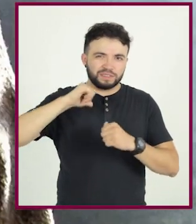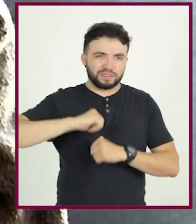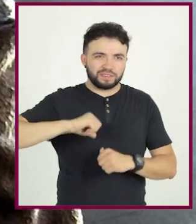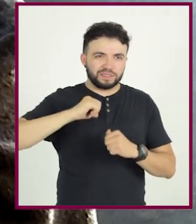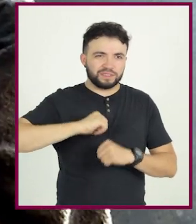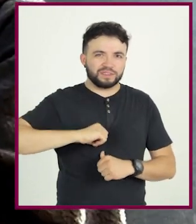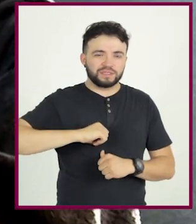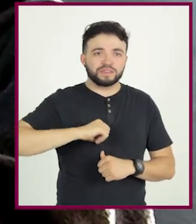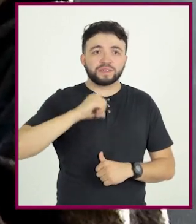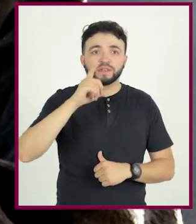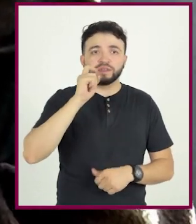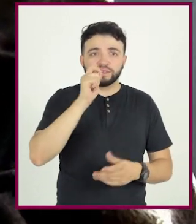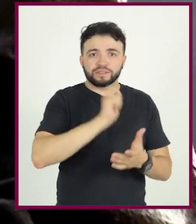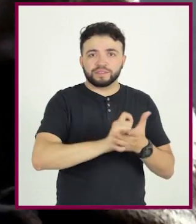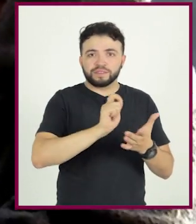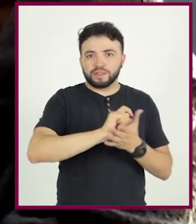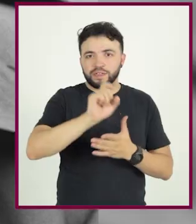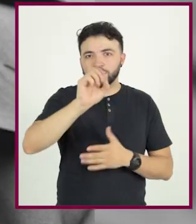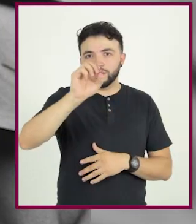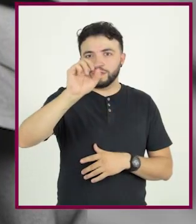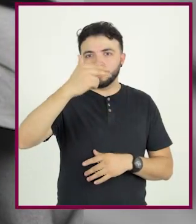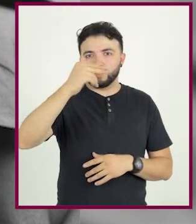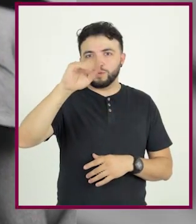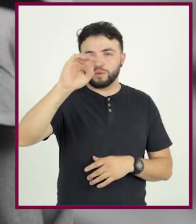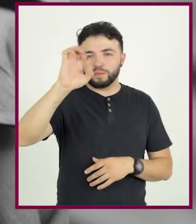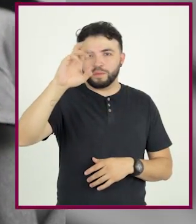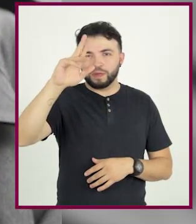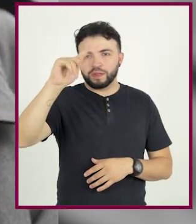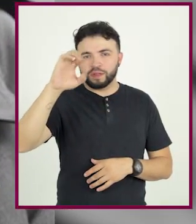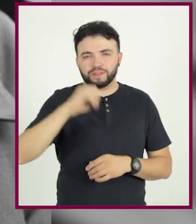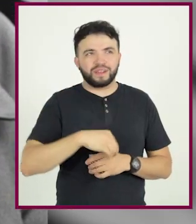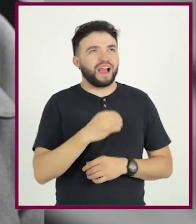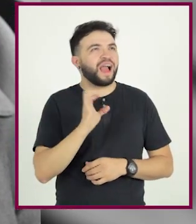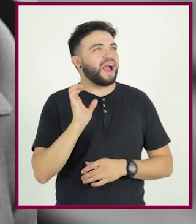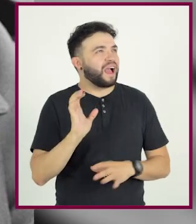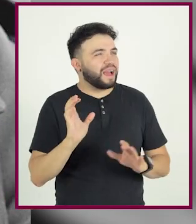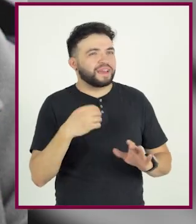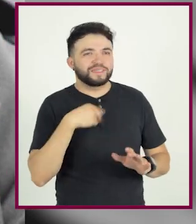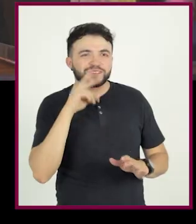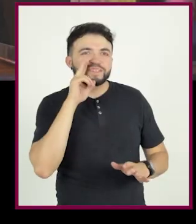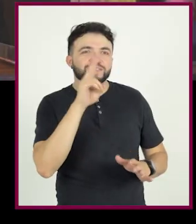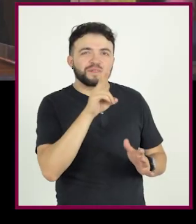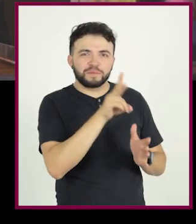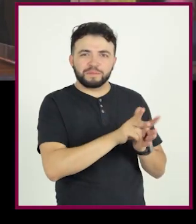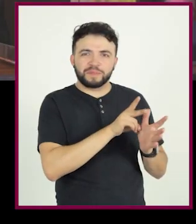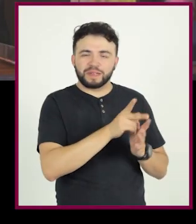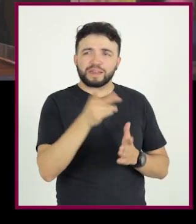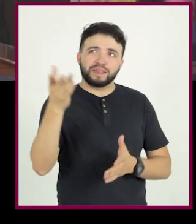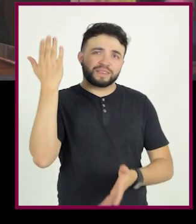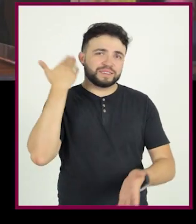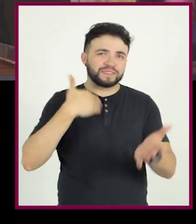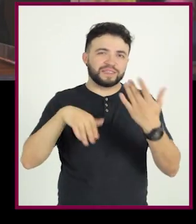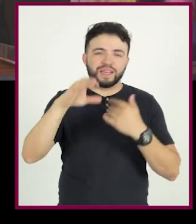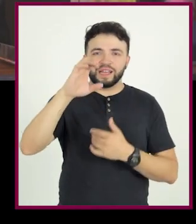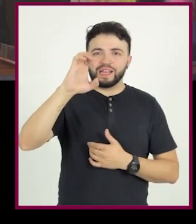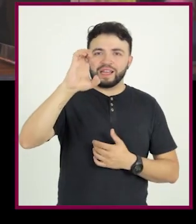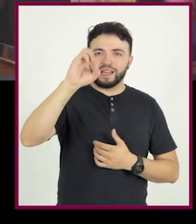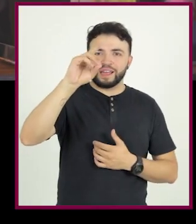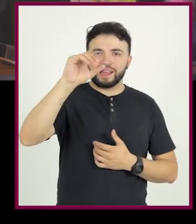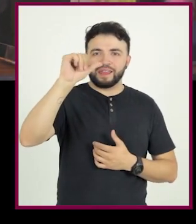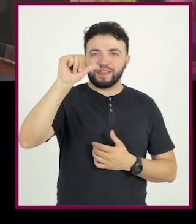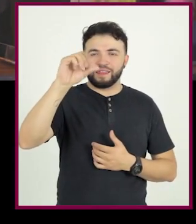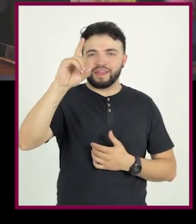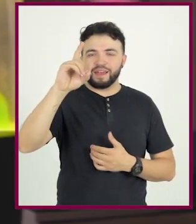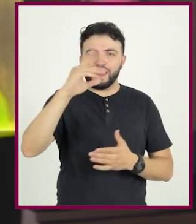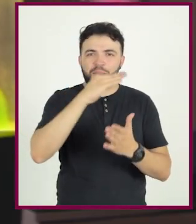franciscanos de El nombre de la rosa, la novela de Humberto Eco. Ah, creo que vi la película. Ocurre en la Edad Media, ¿no? 2 puntos